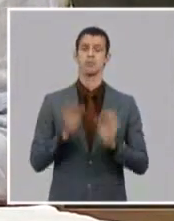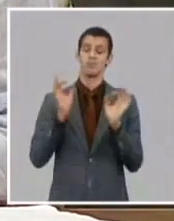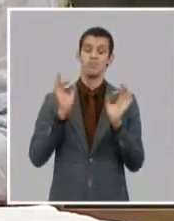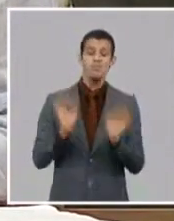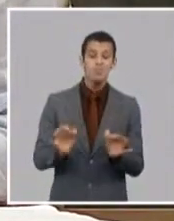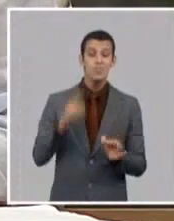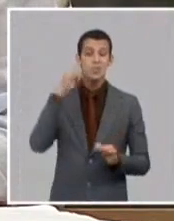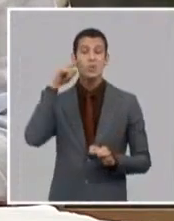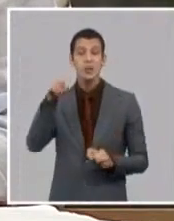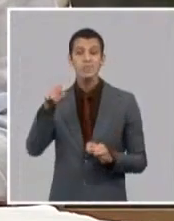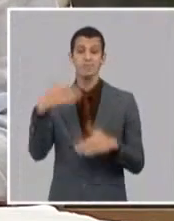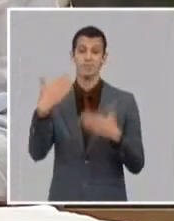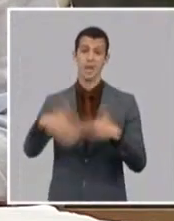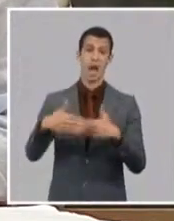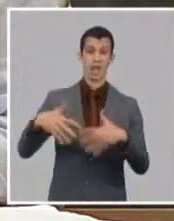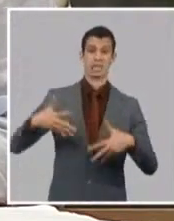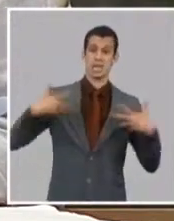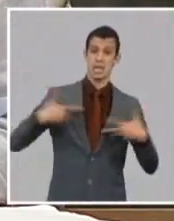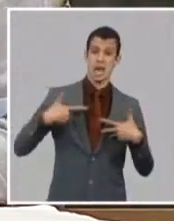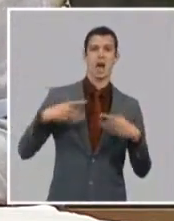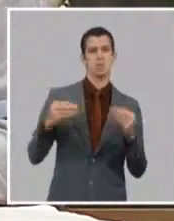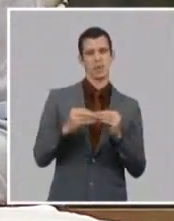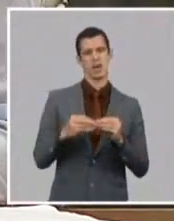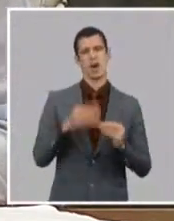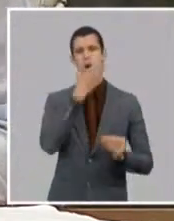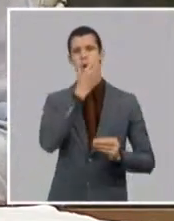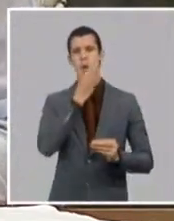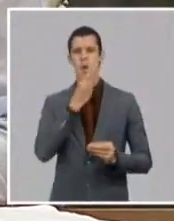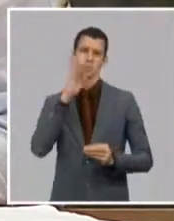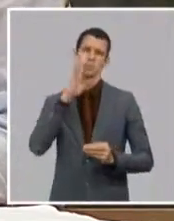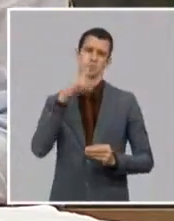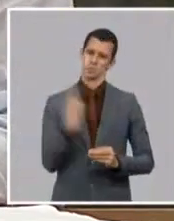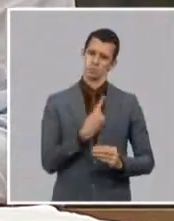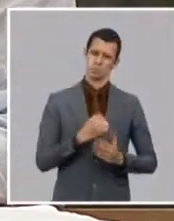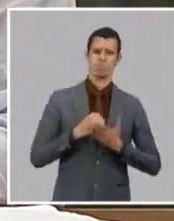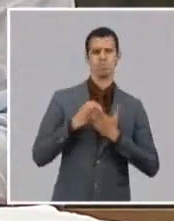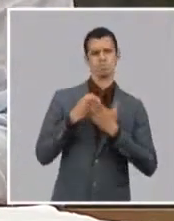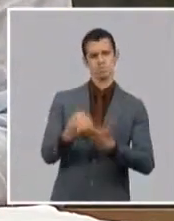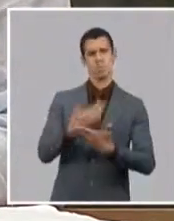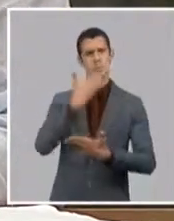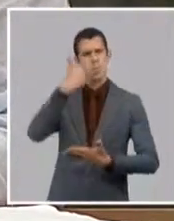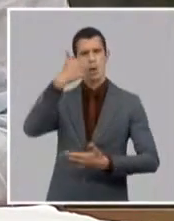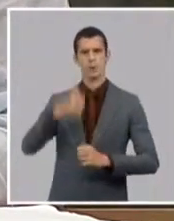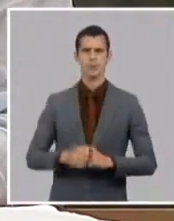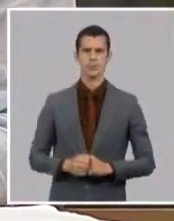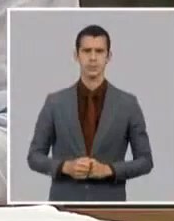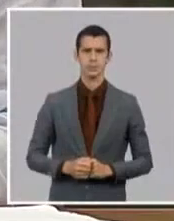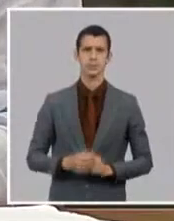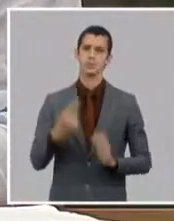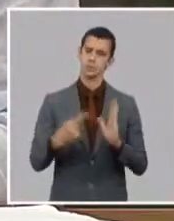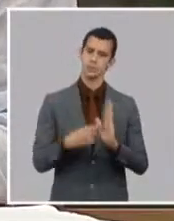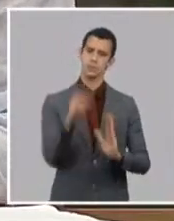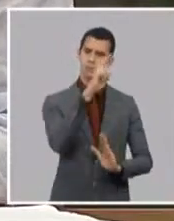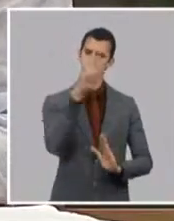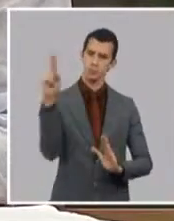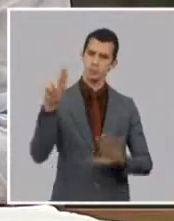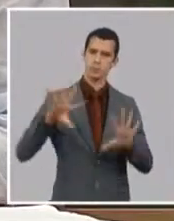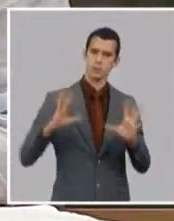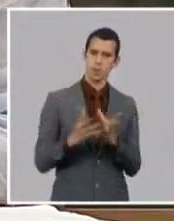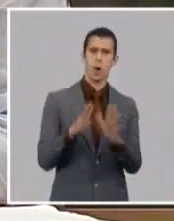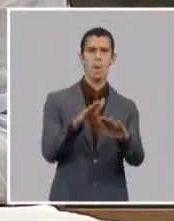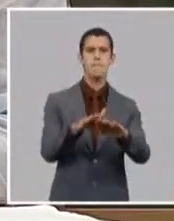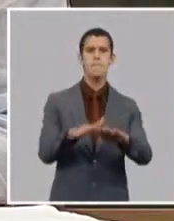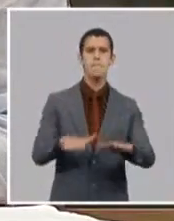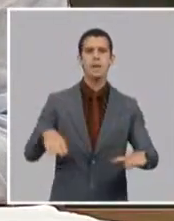preocupaciones con la tranquilidad social, pero esa tranquilidad social la revolución la va a sostener, la va a garantizar la